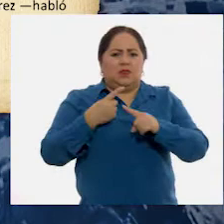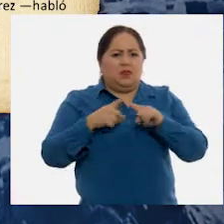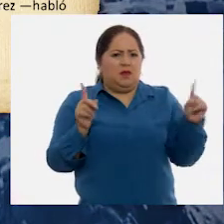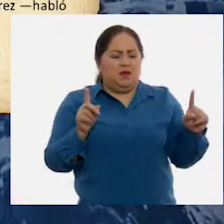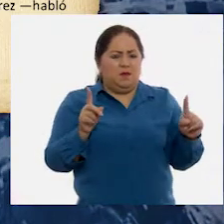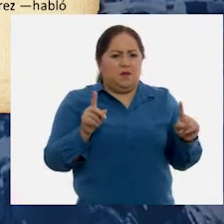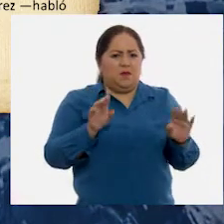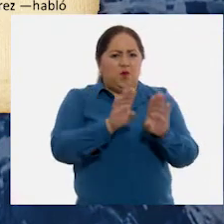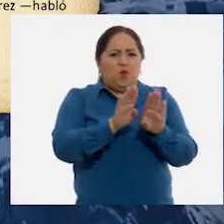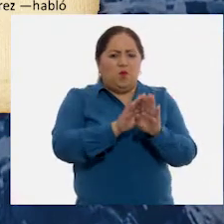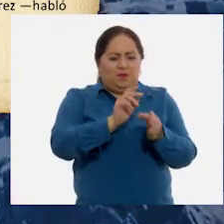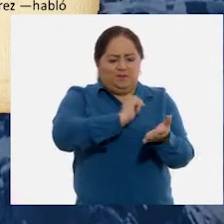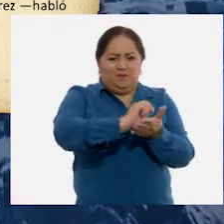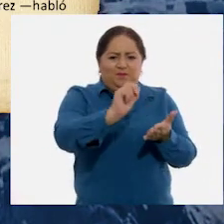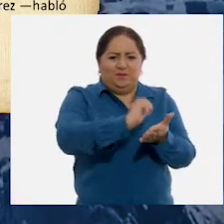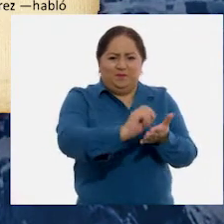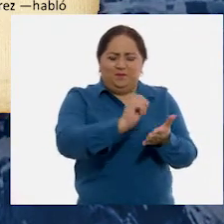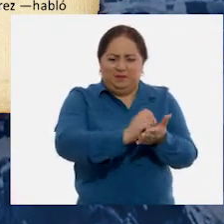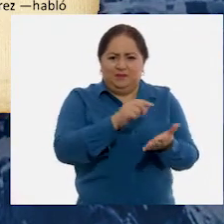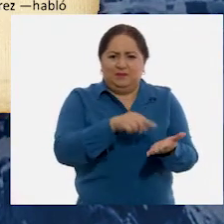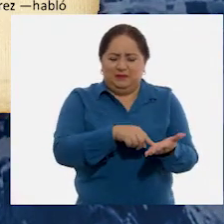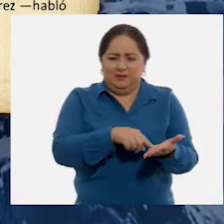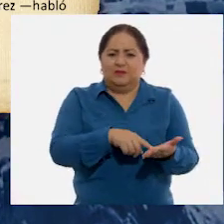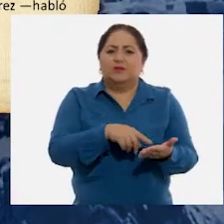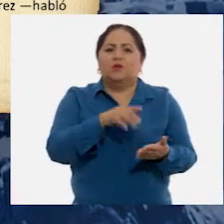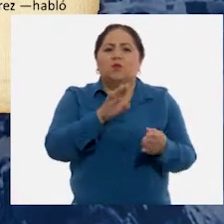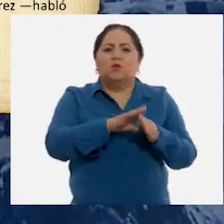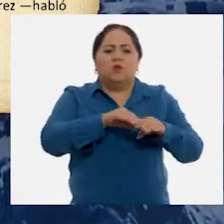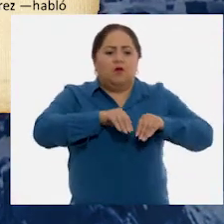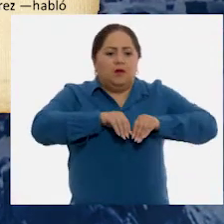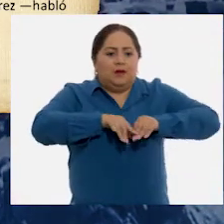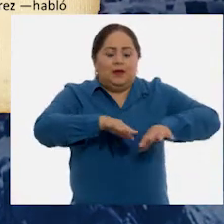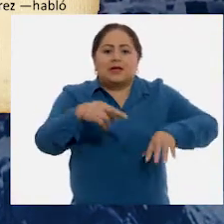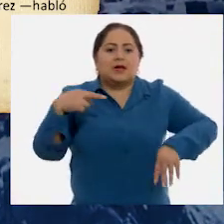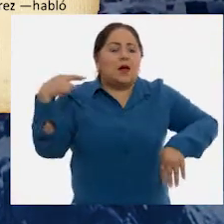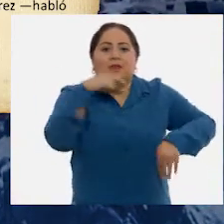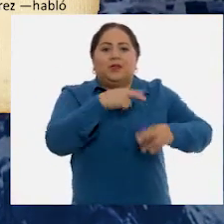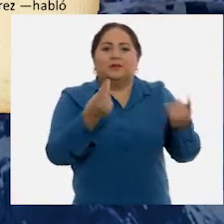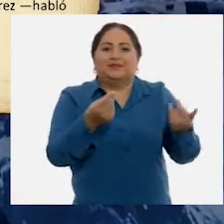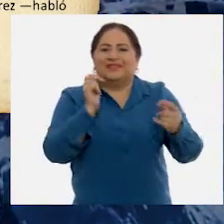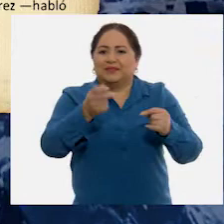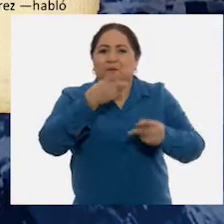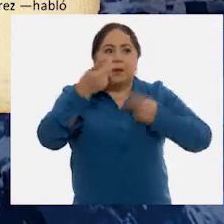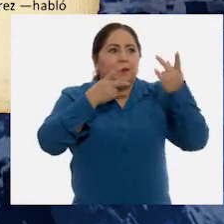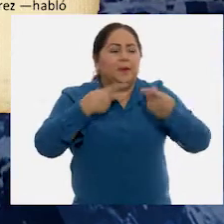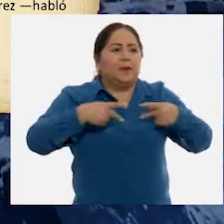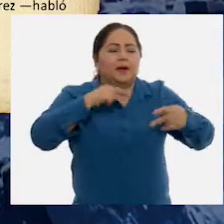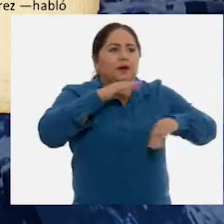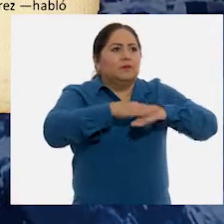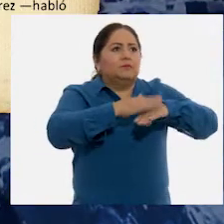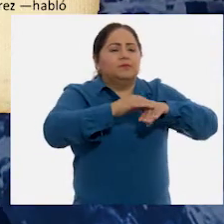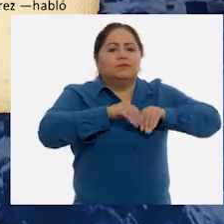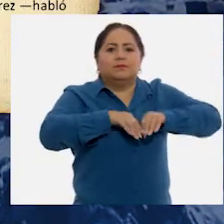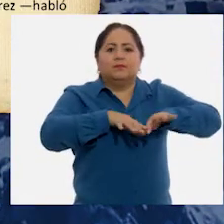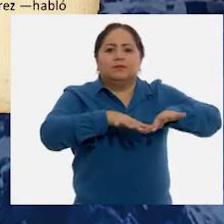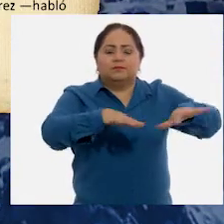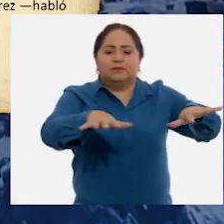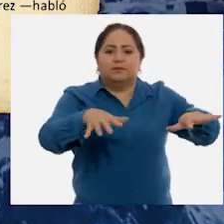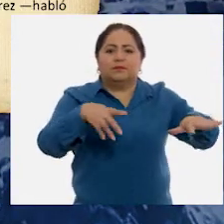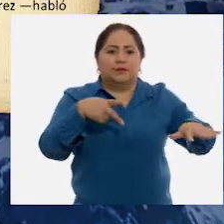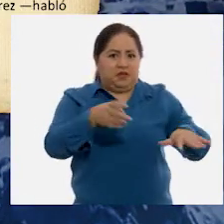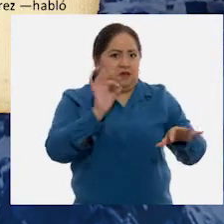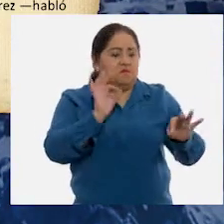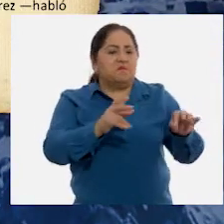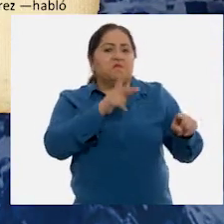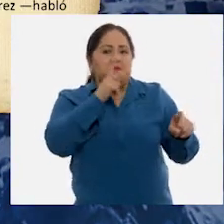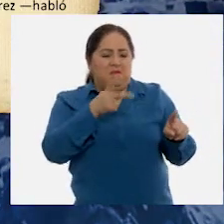para expresar que el hecho se difundió con muchísima rapidez y las expresiones de los personajes son muy